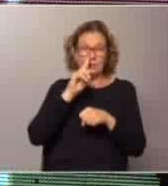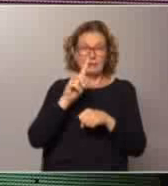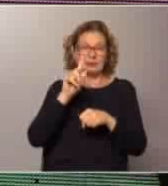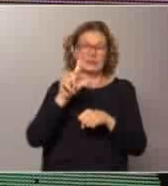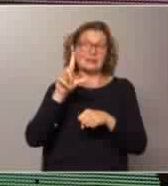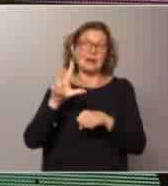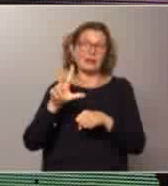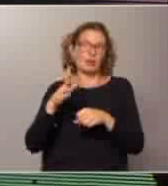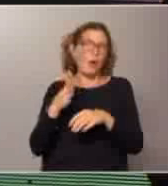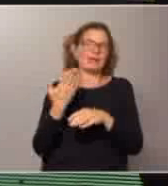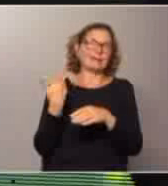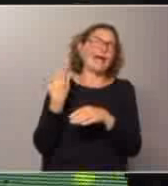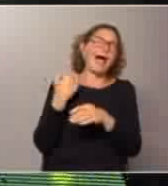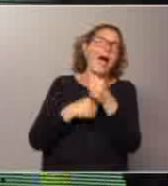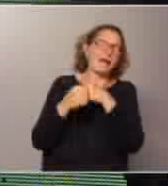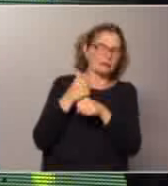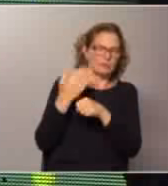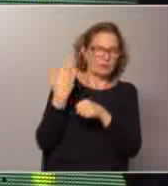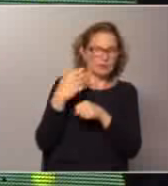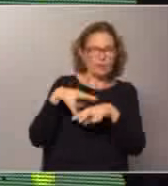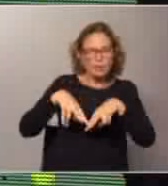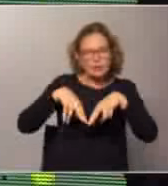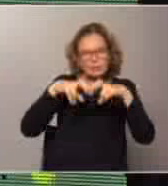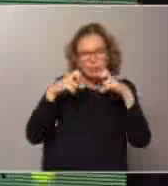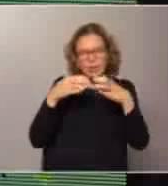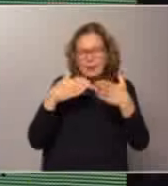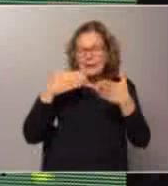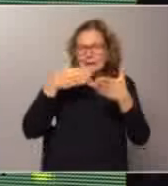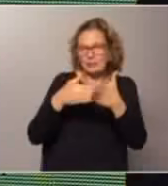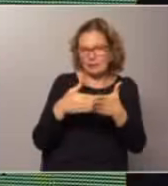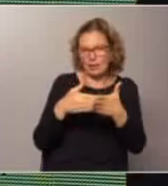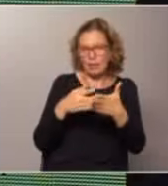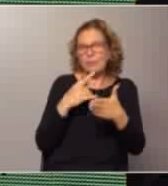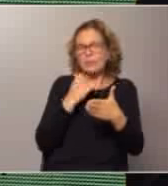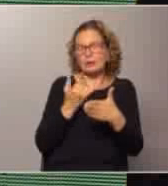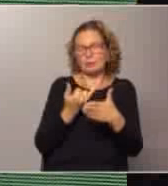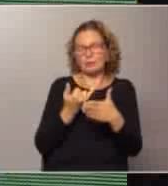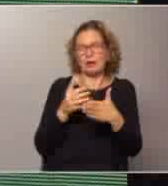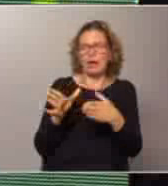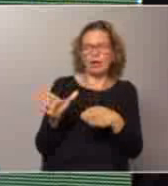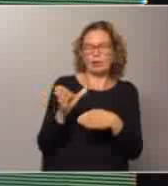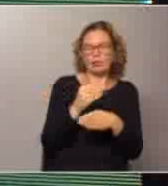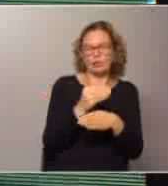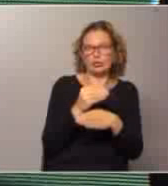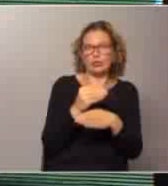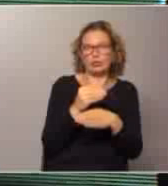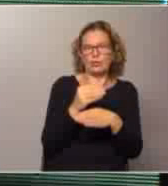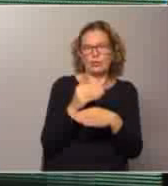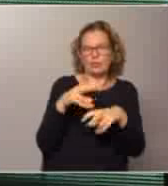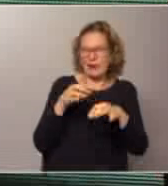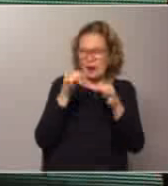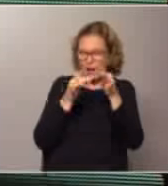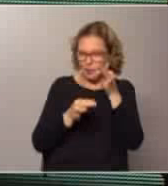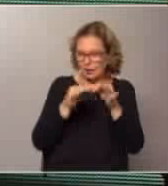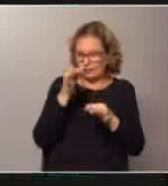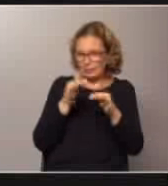tantos años el estudio de ese tipo eran mucho más limitados en cuanto al todo el ambiente el contexto del laboratorio sí